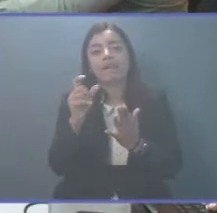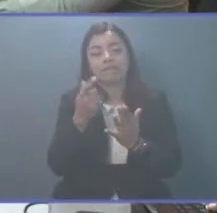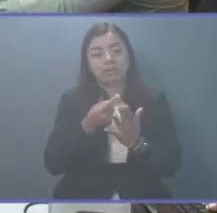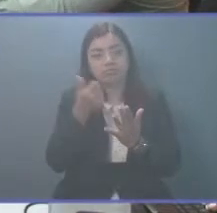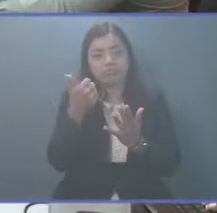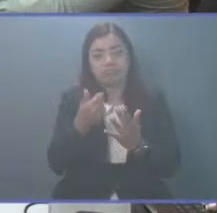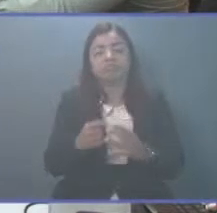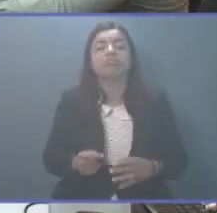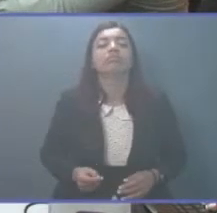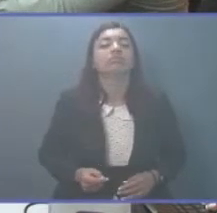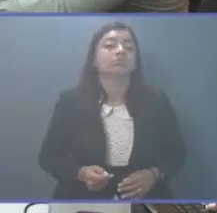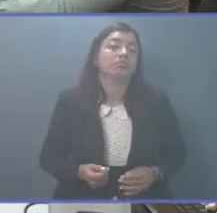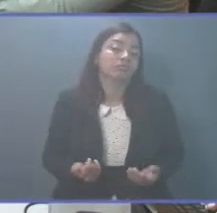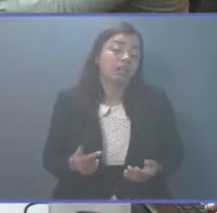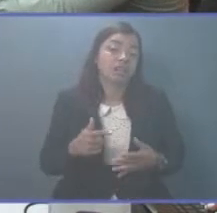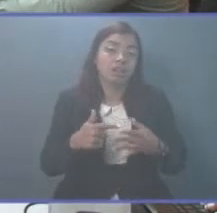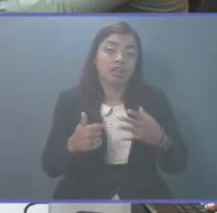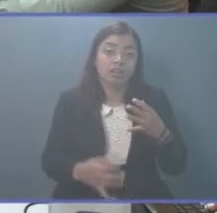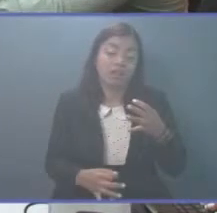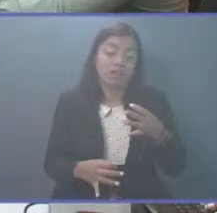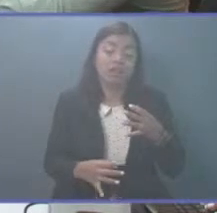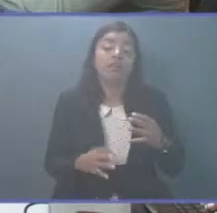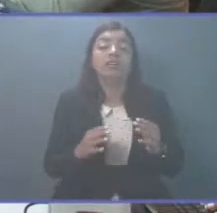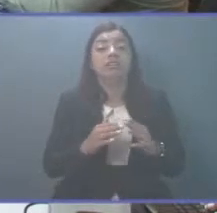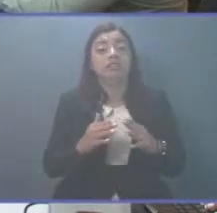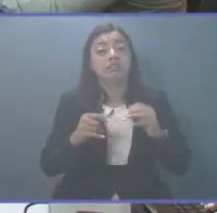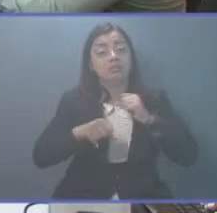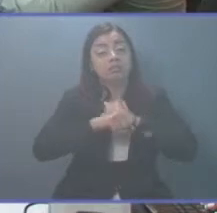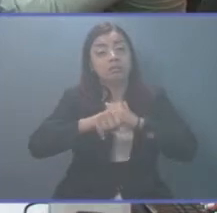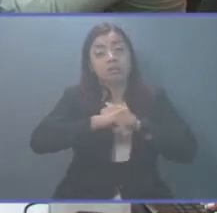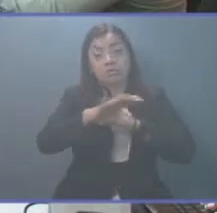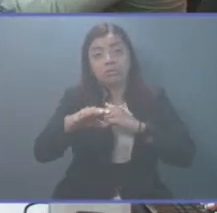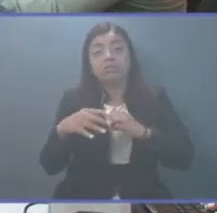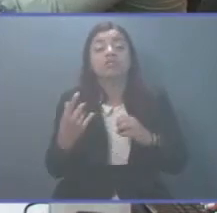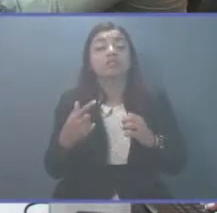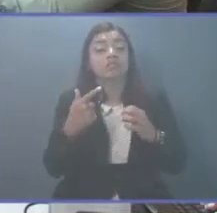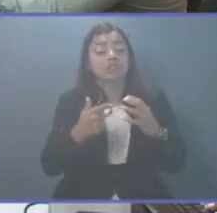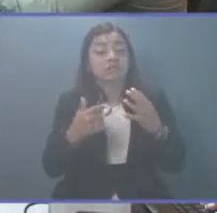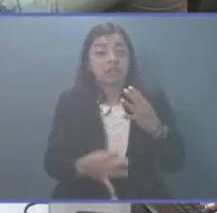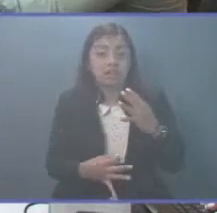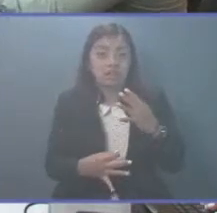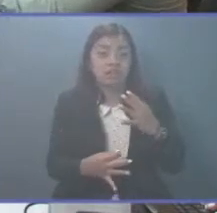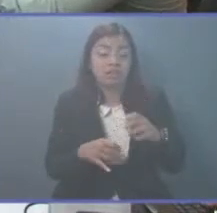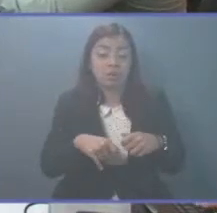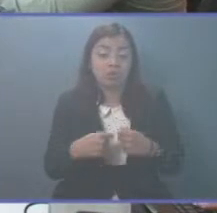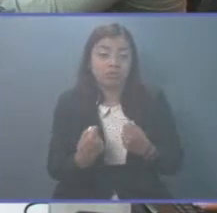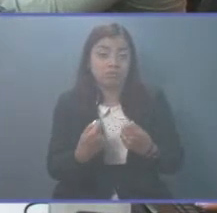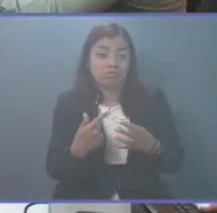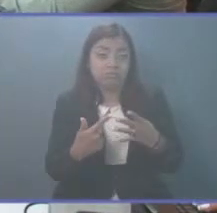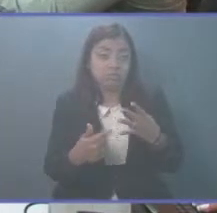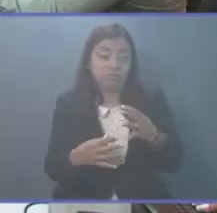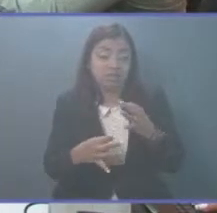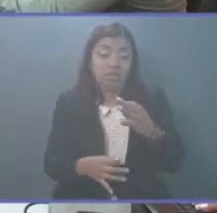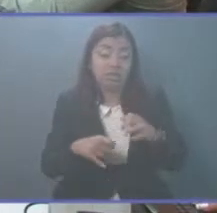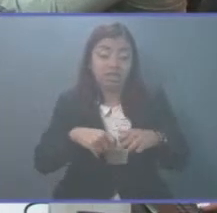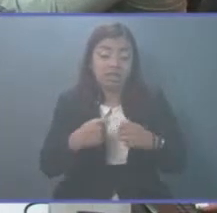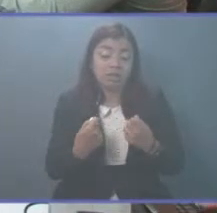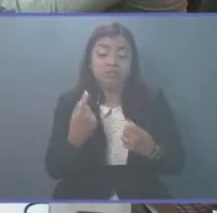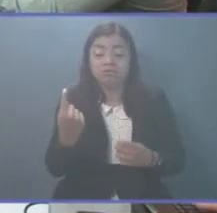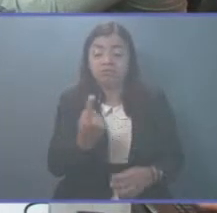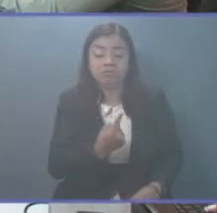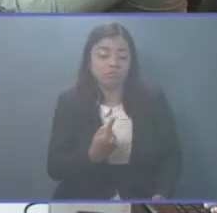ponerle tráfico ilegal de personas y promoción del delito de tráfico ilegal de personas.